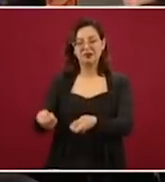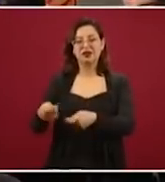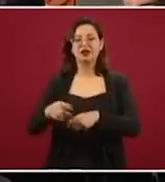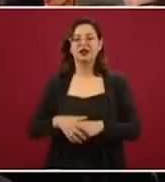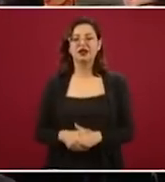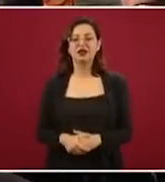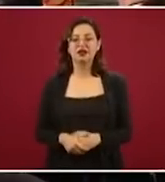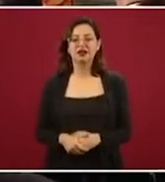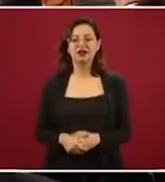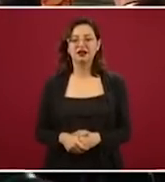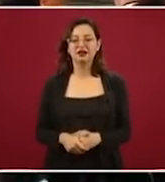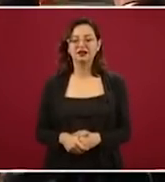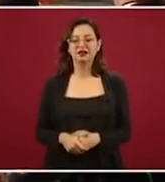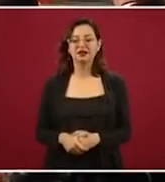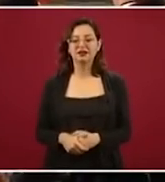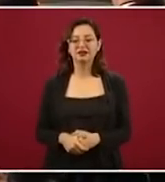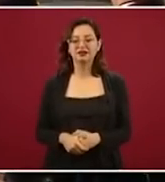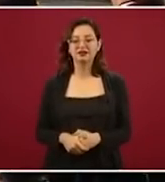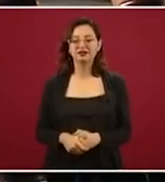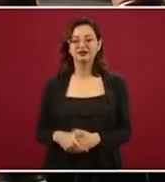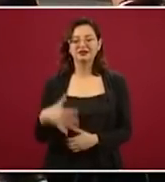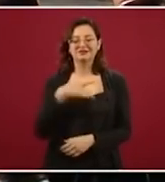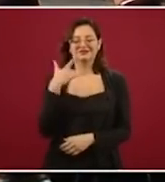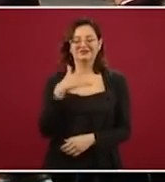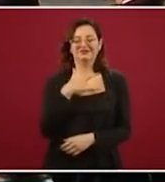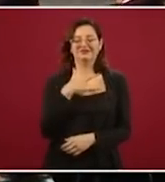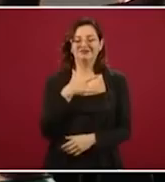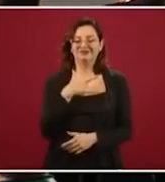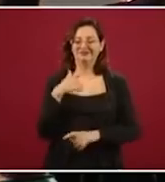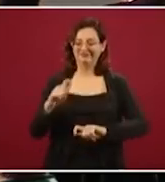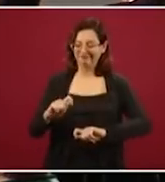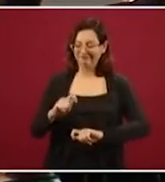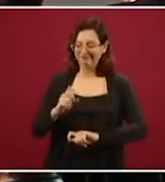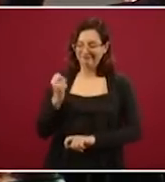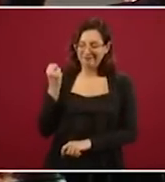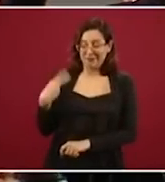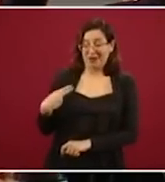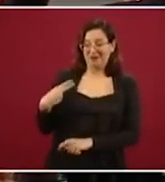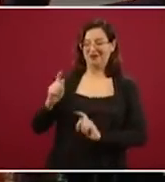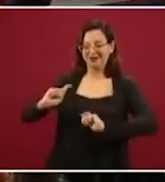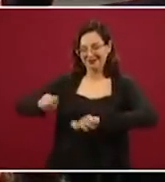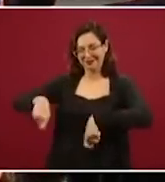Y bueno, es para mí un privilegio podérselo entregar, señor.